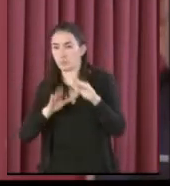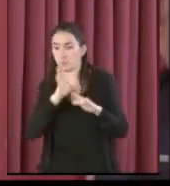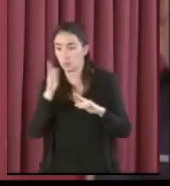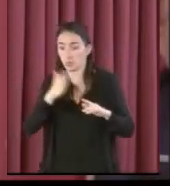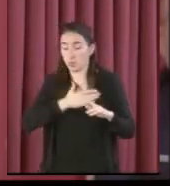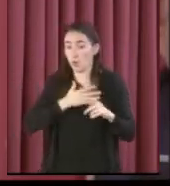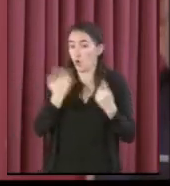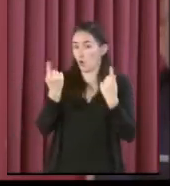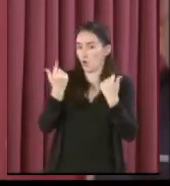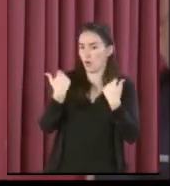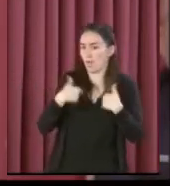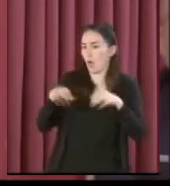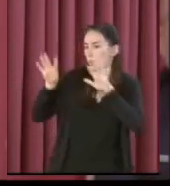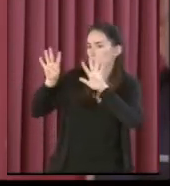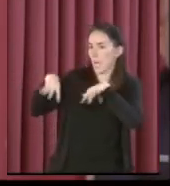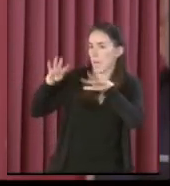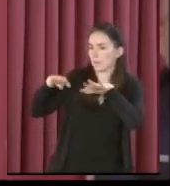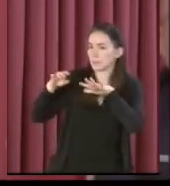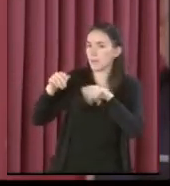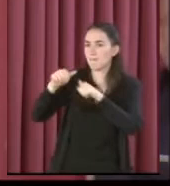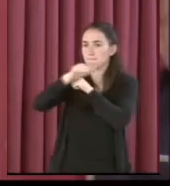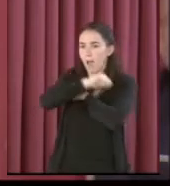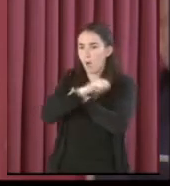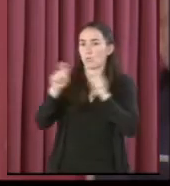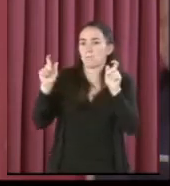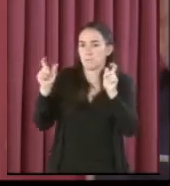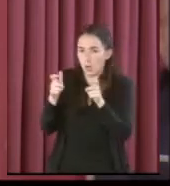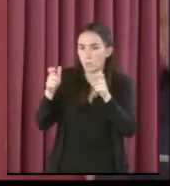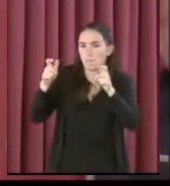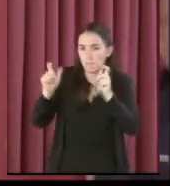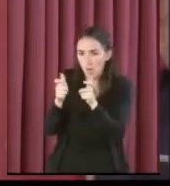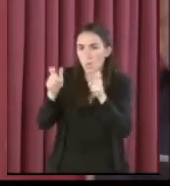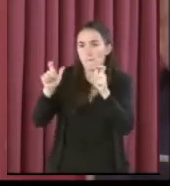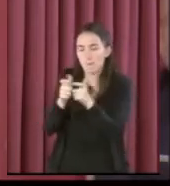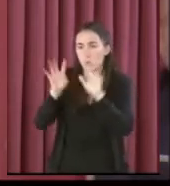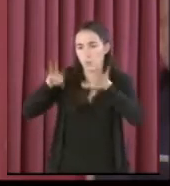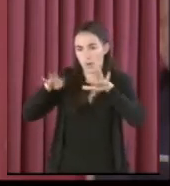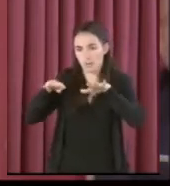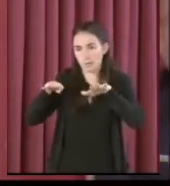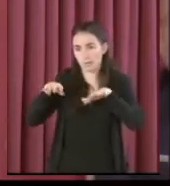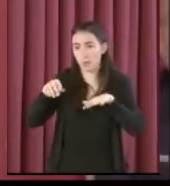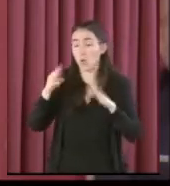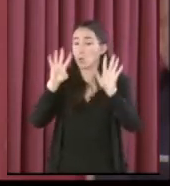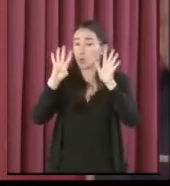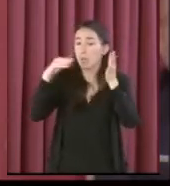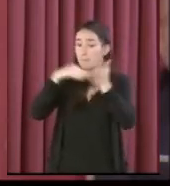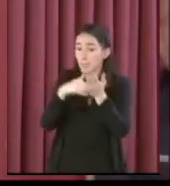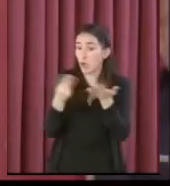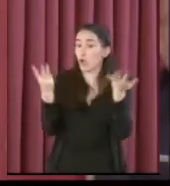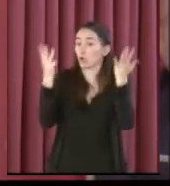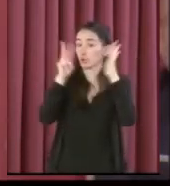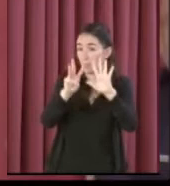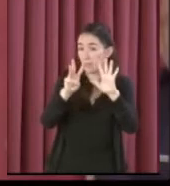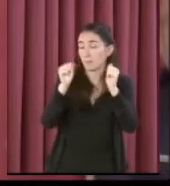ha encadenado 9 meses de bajadas de paro consecutivas y ha cerrado septiembre con 9.825 personas